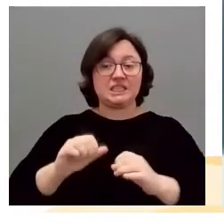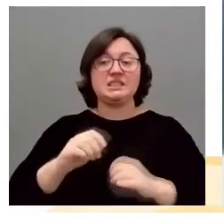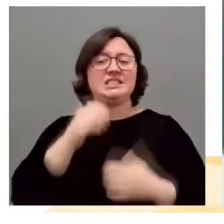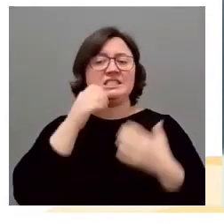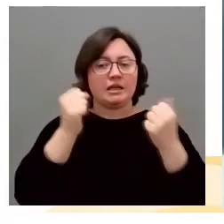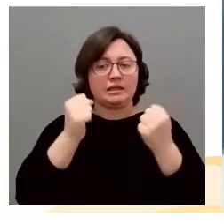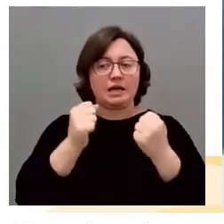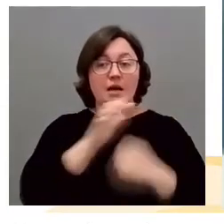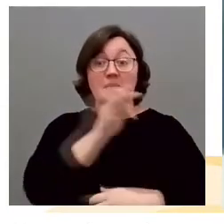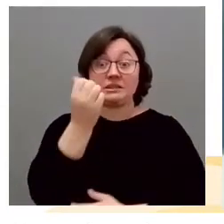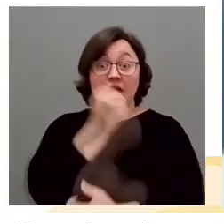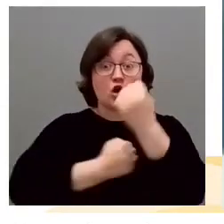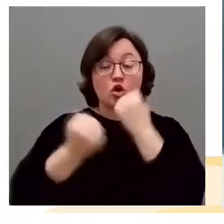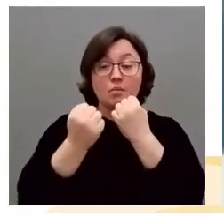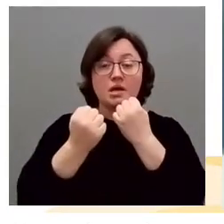económica